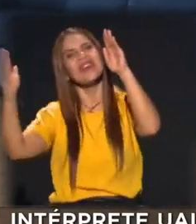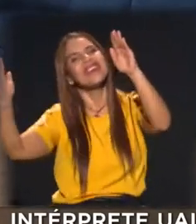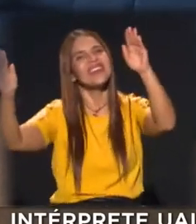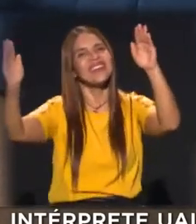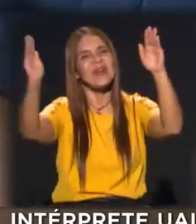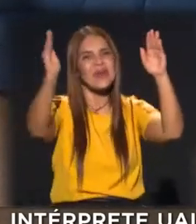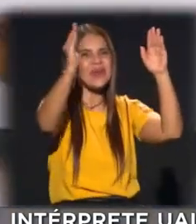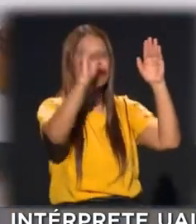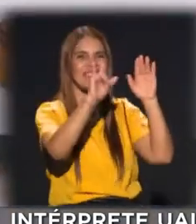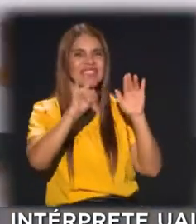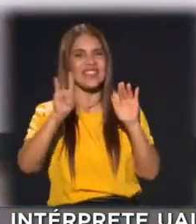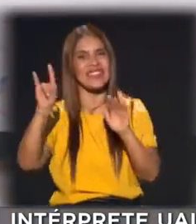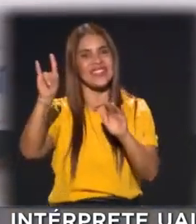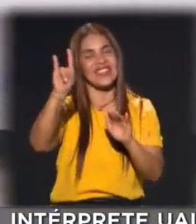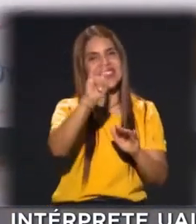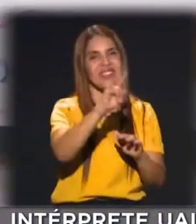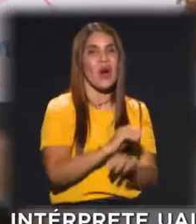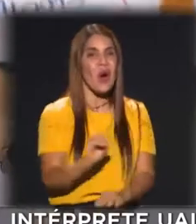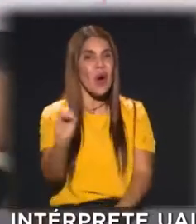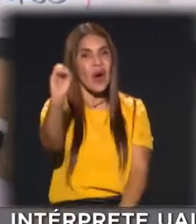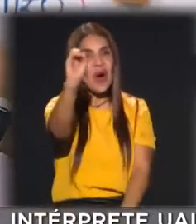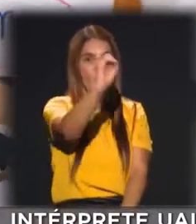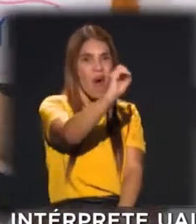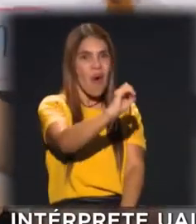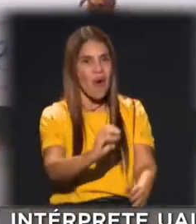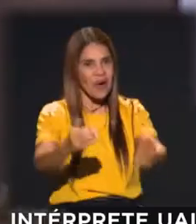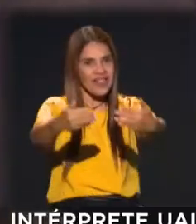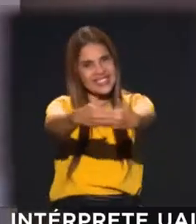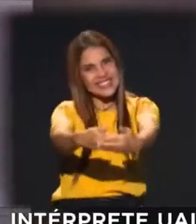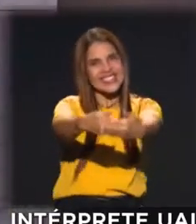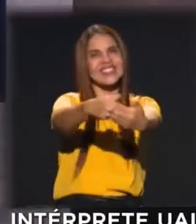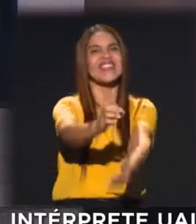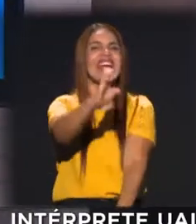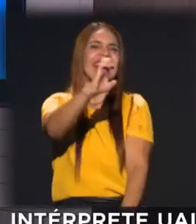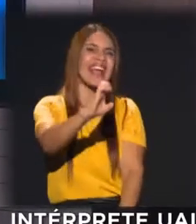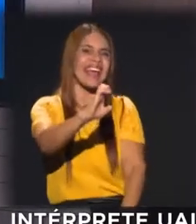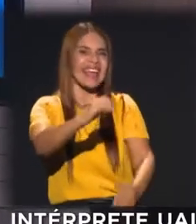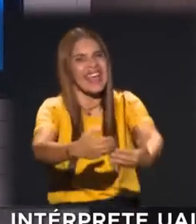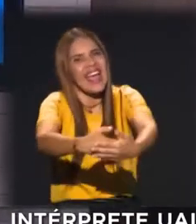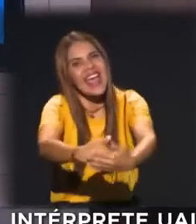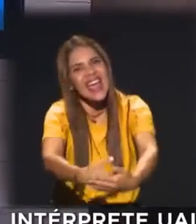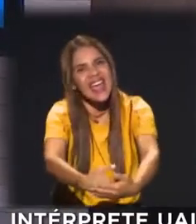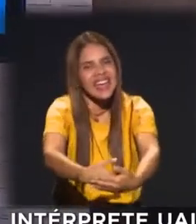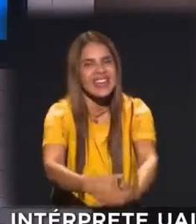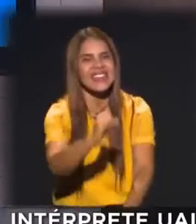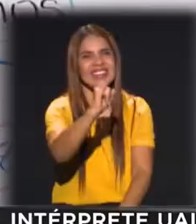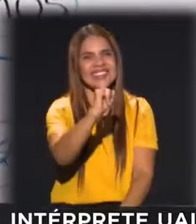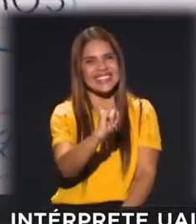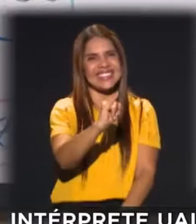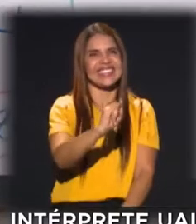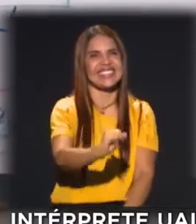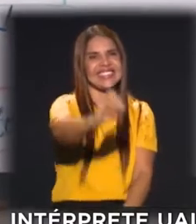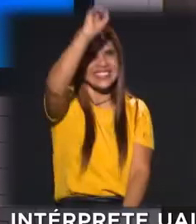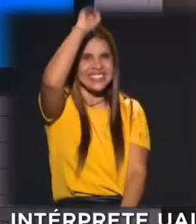U. U. U. Con la O. O. Con la E. E. Con la I.